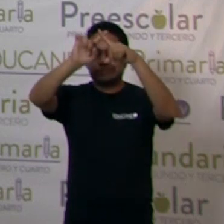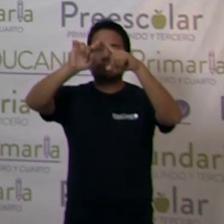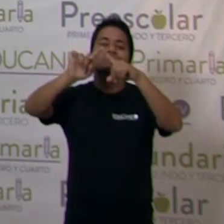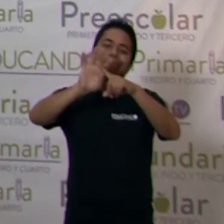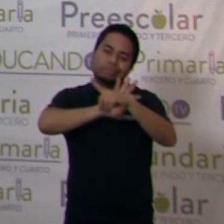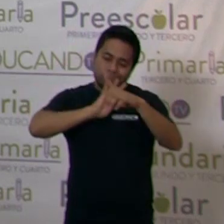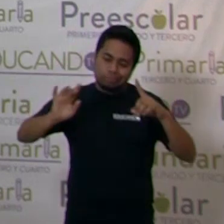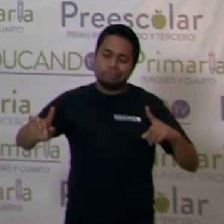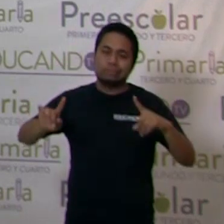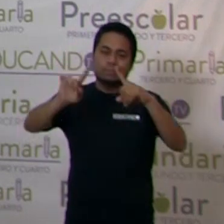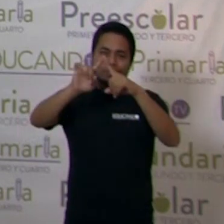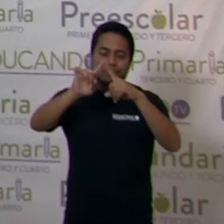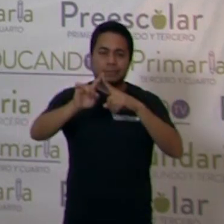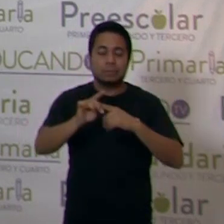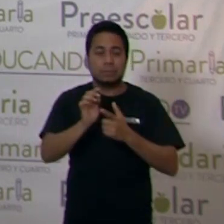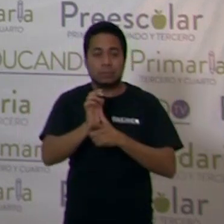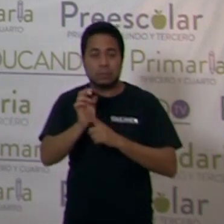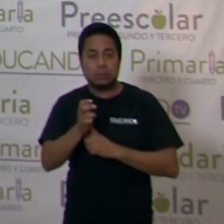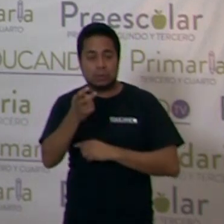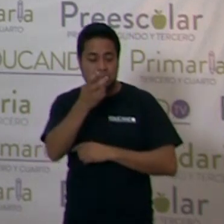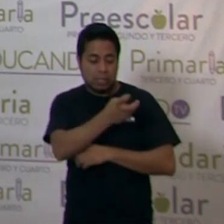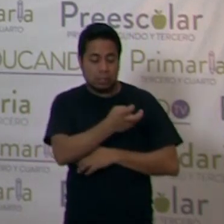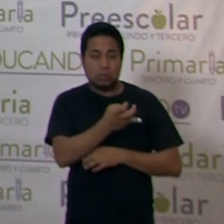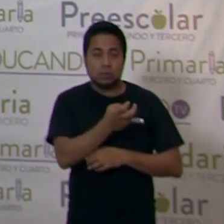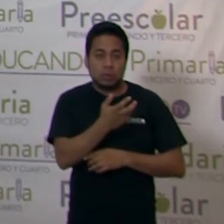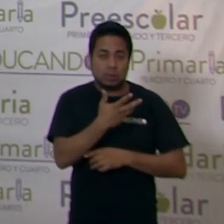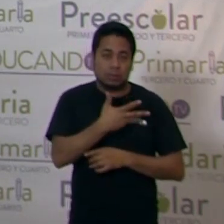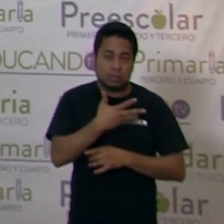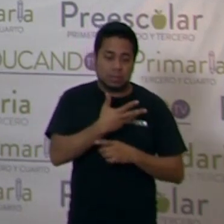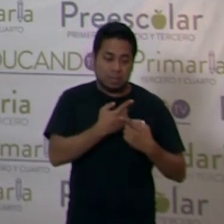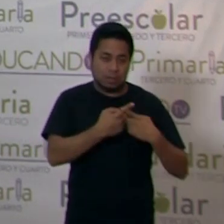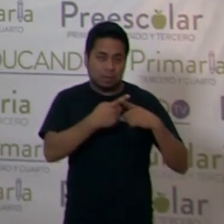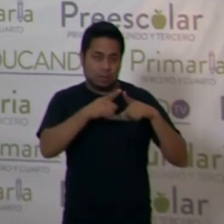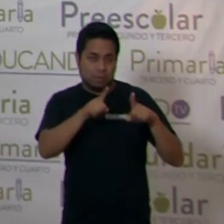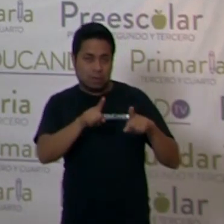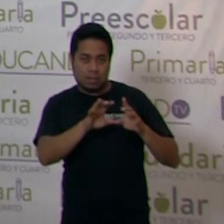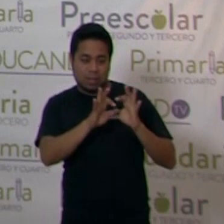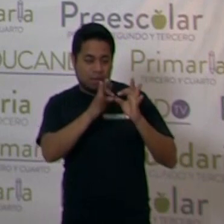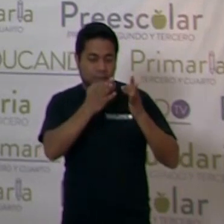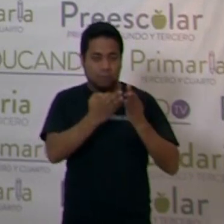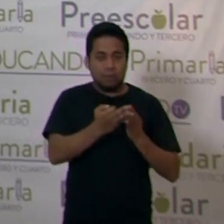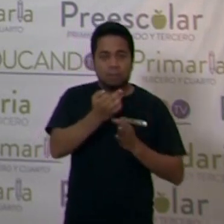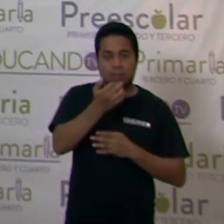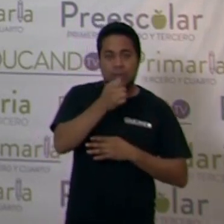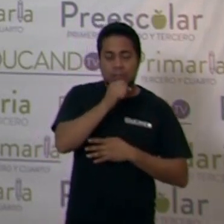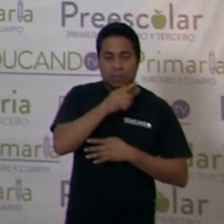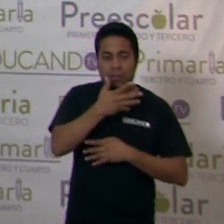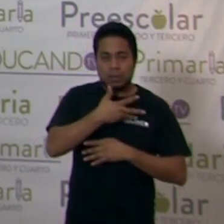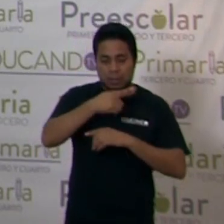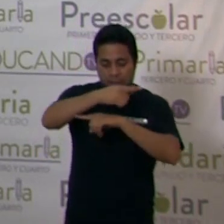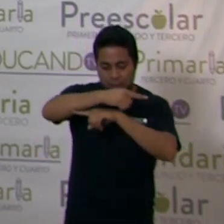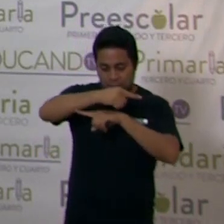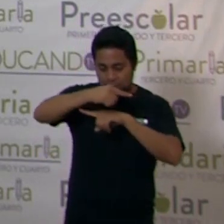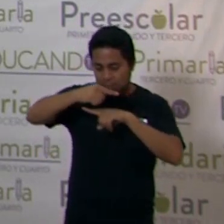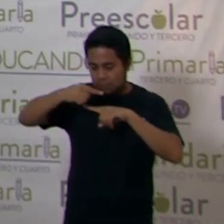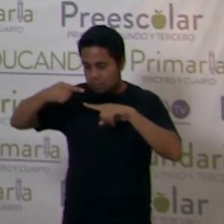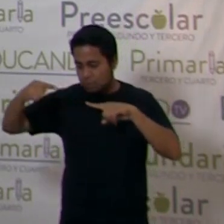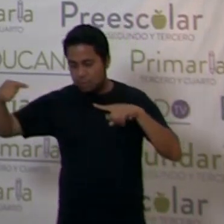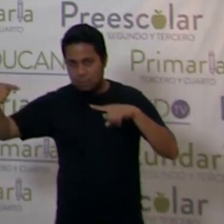momento Entonces eso es lo que lo hace diferente su forma y que tiene un par de líneas